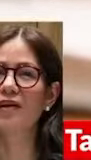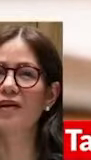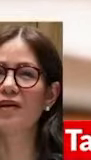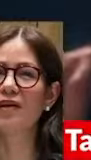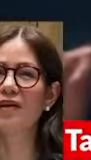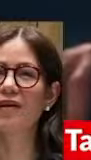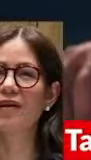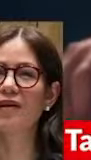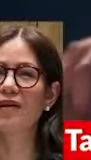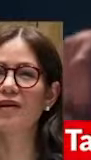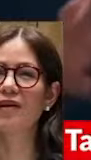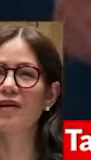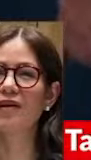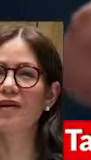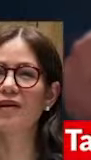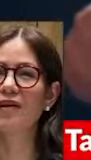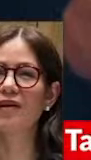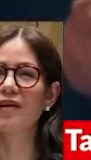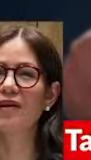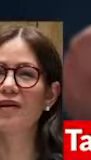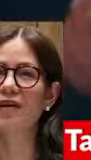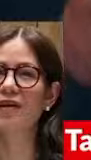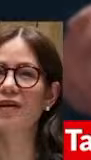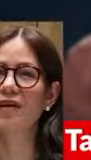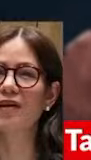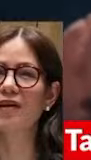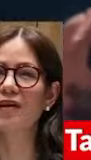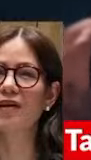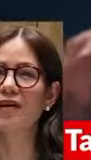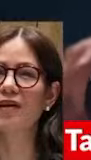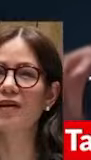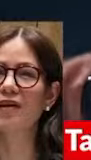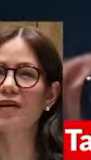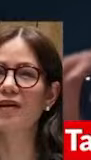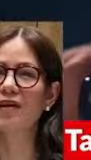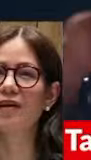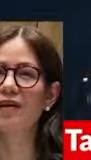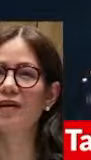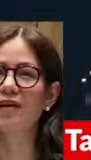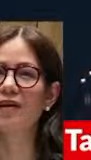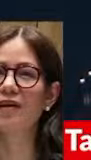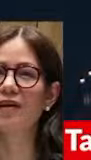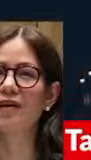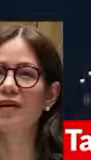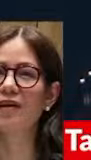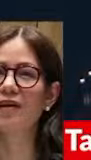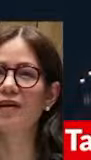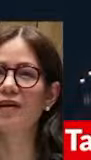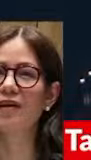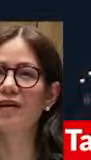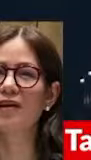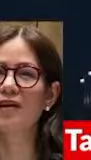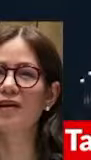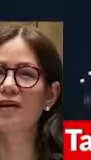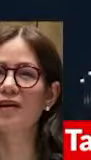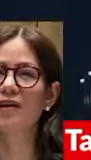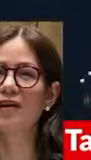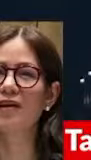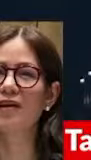El margen de actuación, digamos, lo que se conoce como arbitrio judicial, le da a